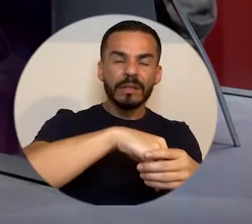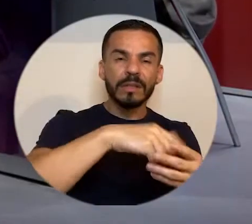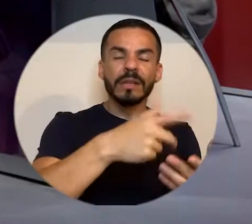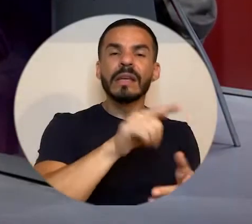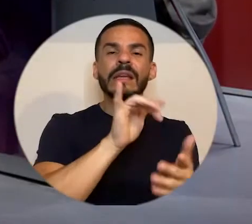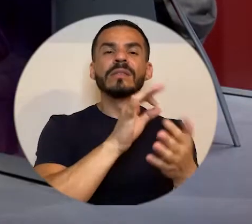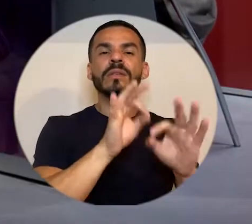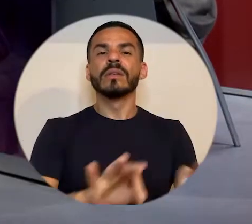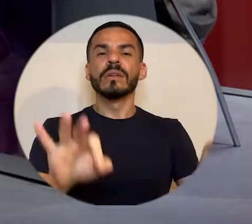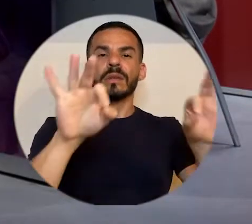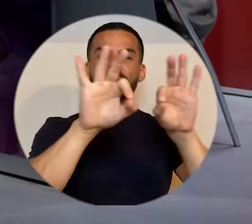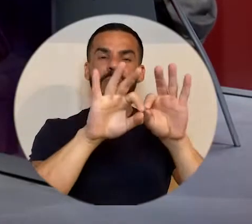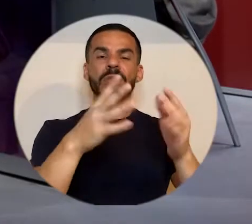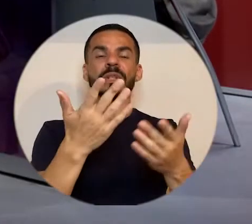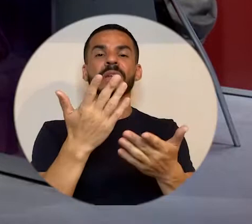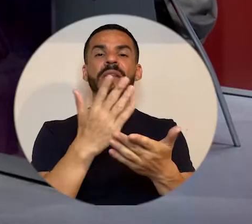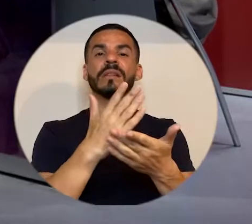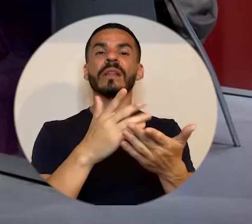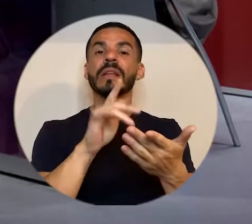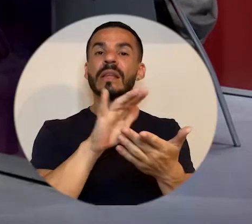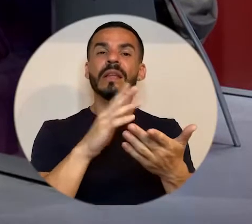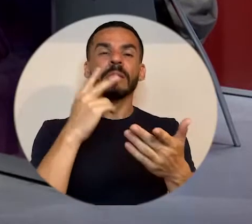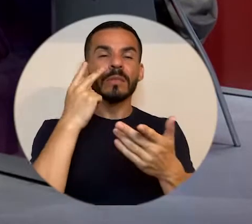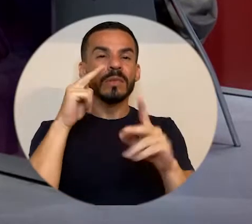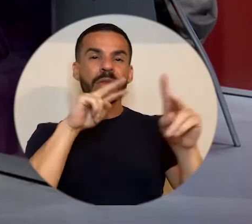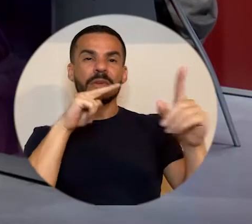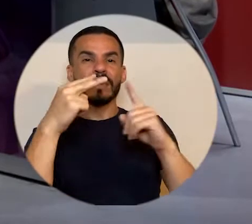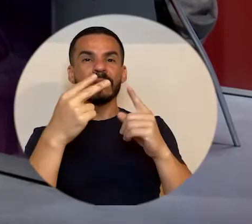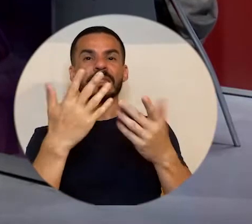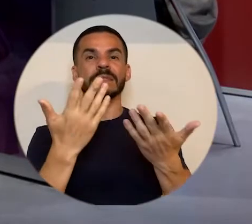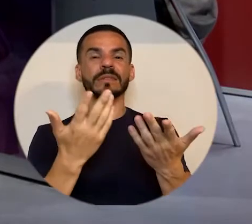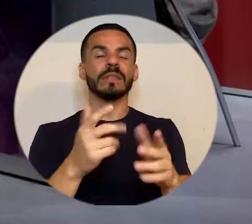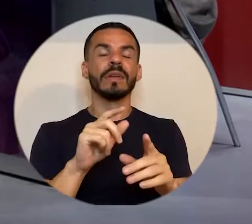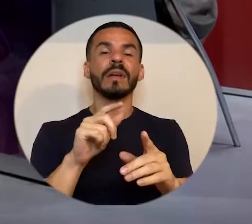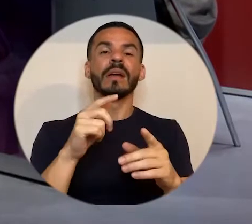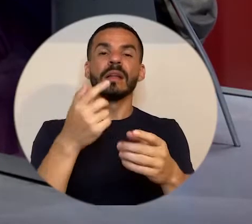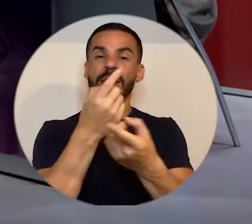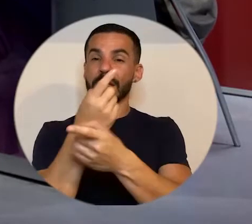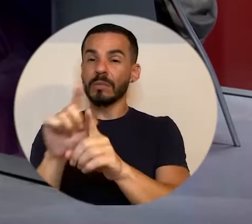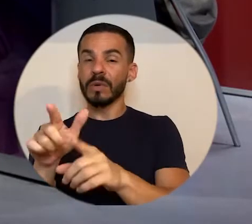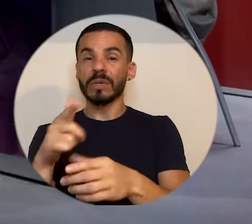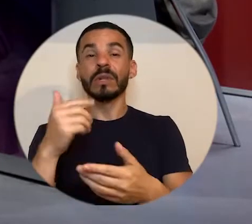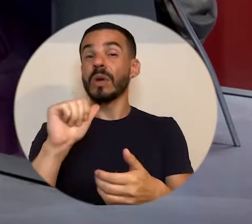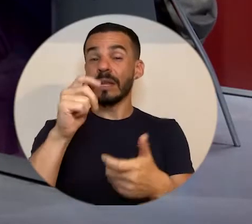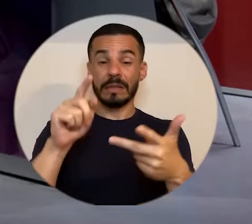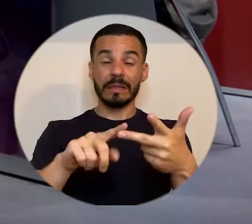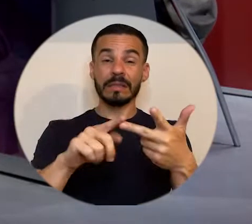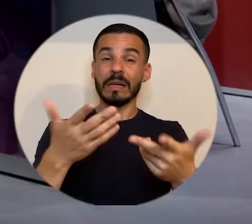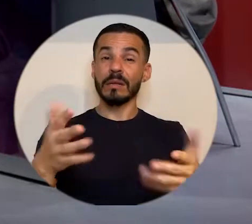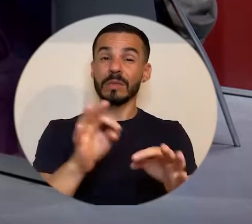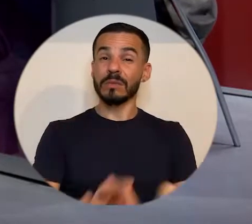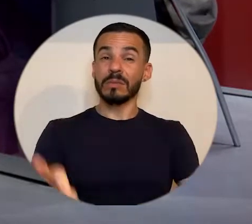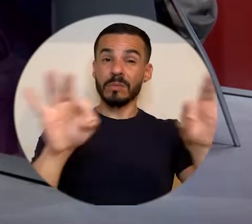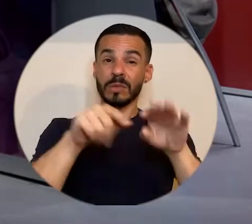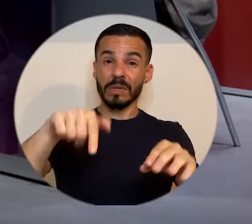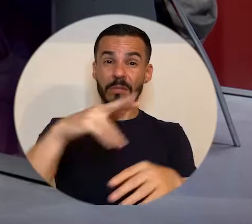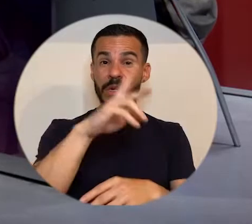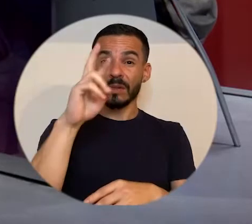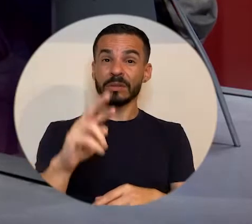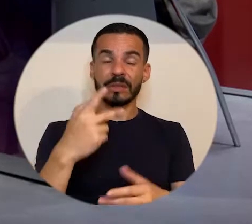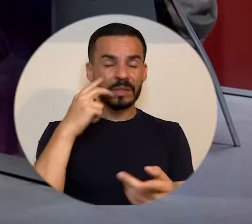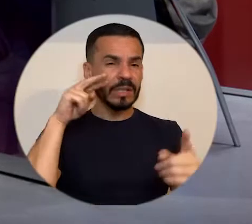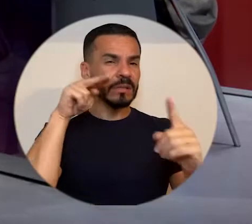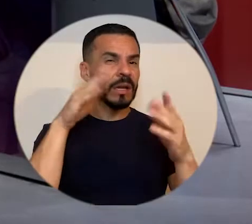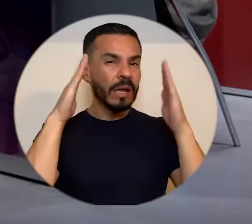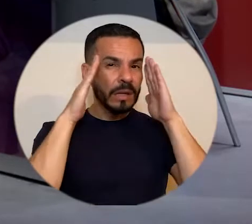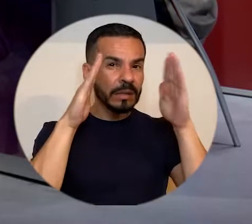importante desde el punto de vista de las administraciones demócratas. Y el tercer elemento que para Costa Rica es pero fundamental y que hay que leerlo